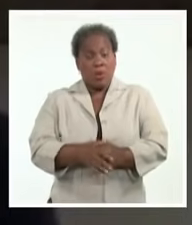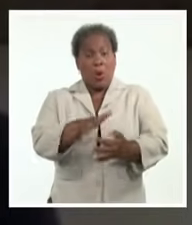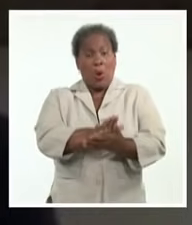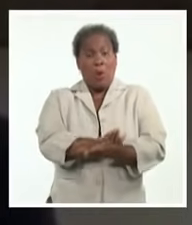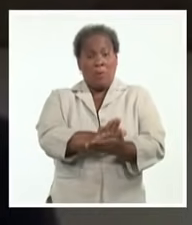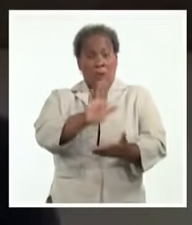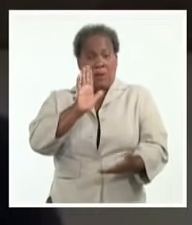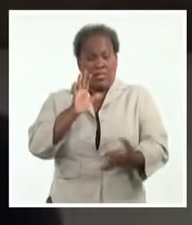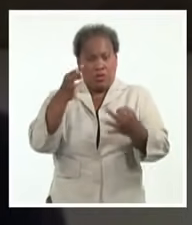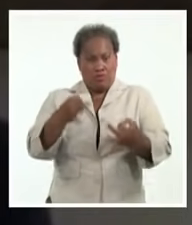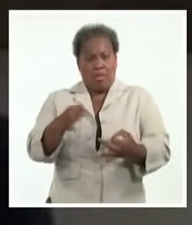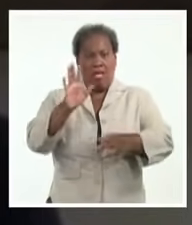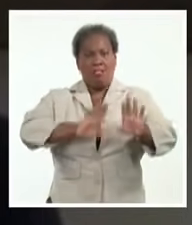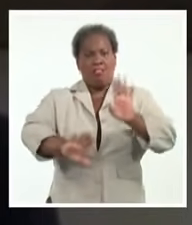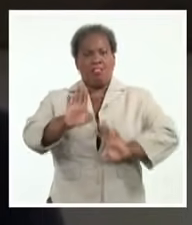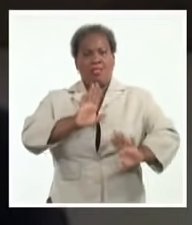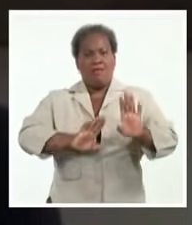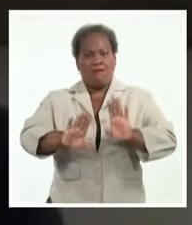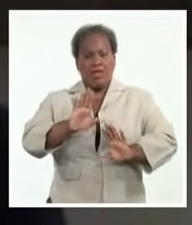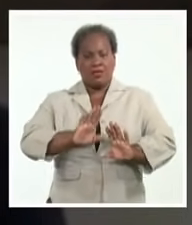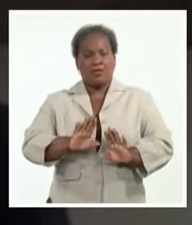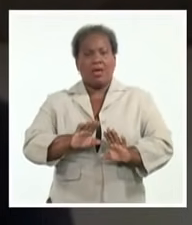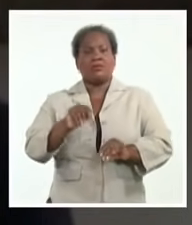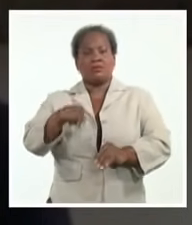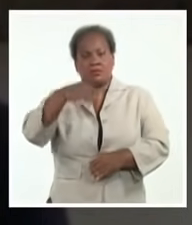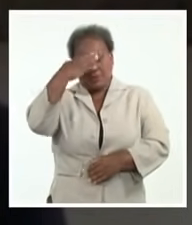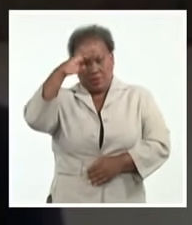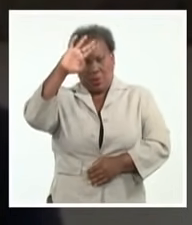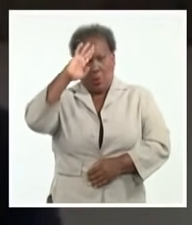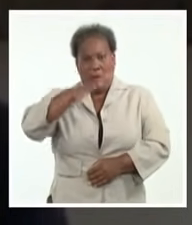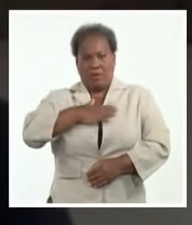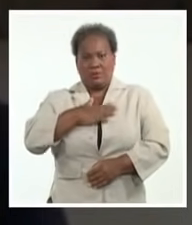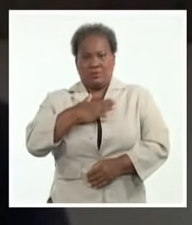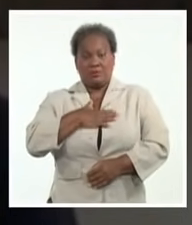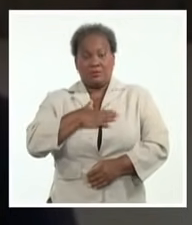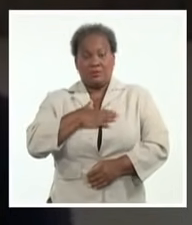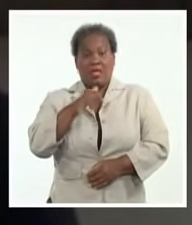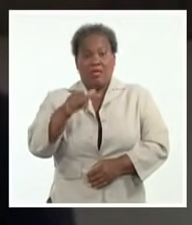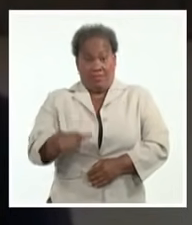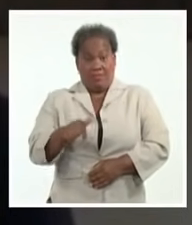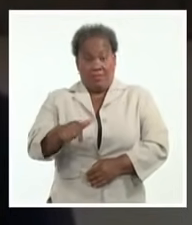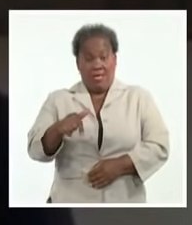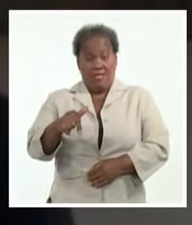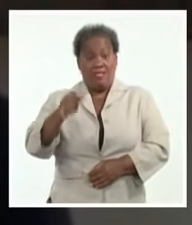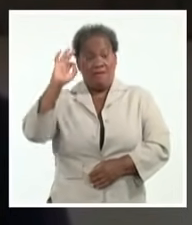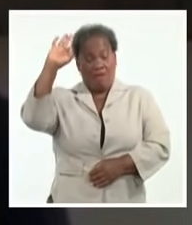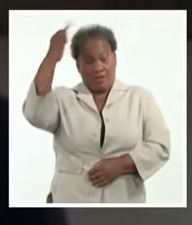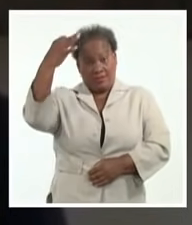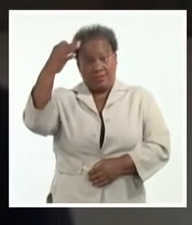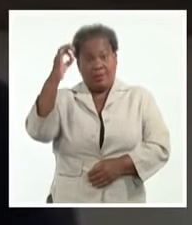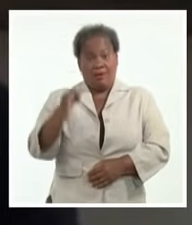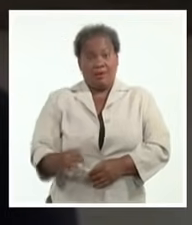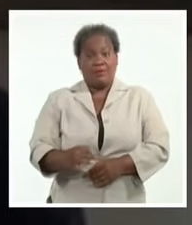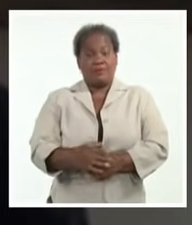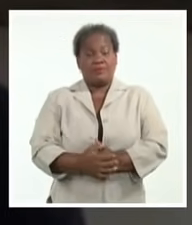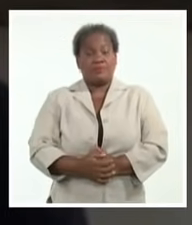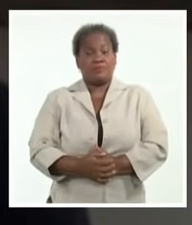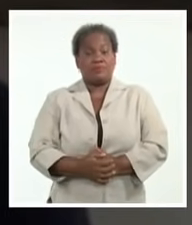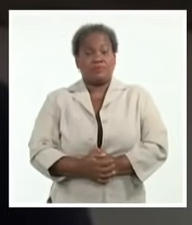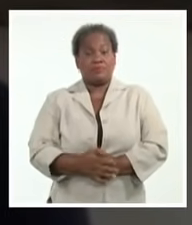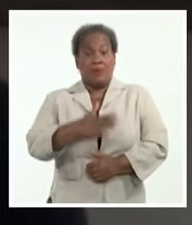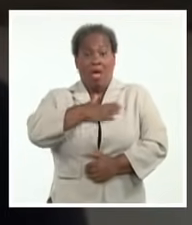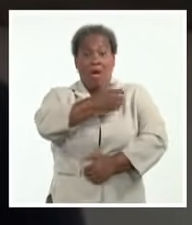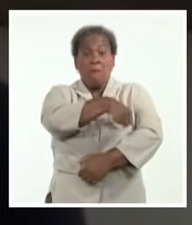siempre, en la defensa de nuestra trinchera desde la posición diplomática en París, Francia. A nuestro